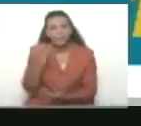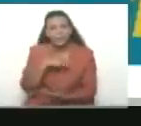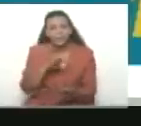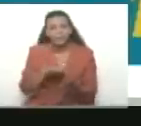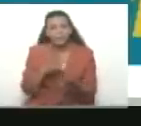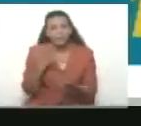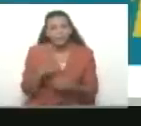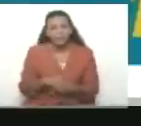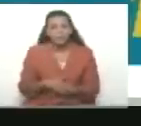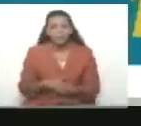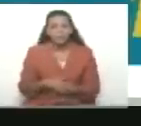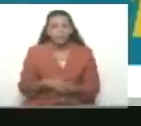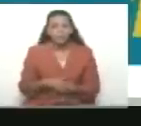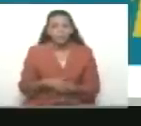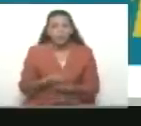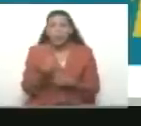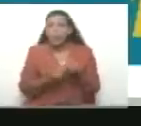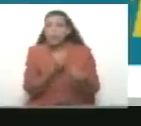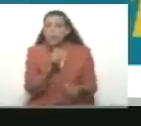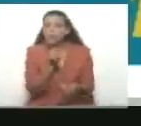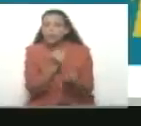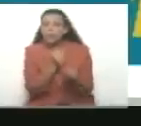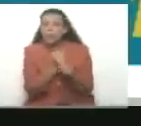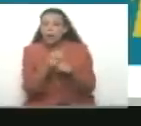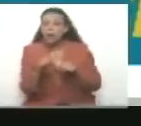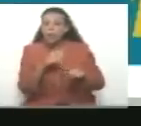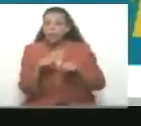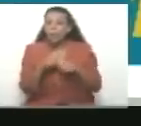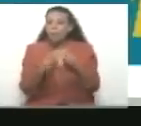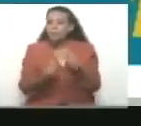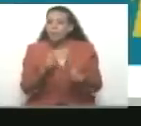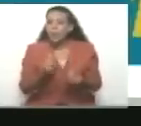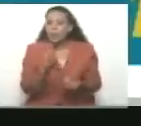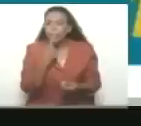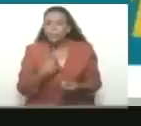me dice Fredy Cómo avanzan todos estos arreglos